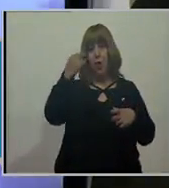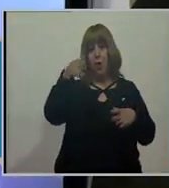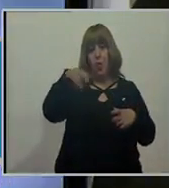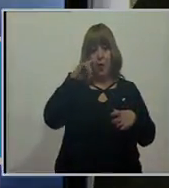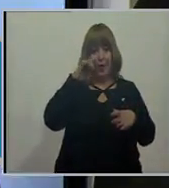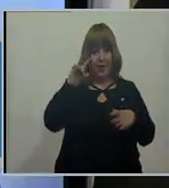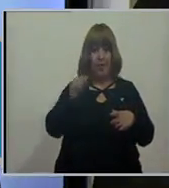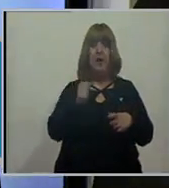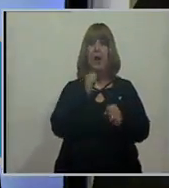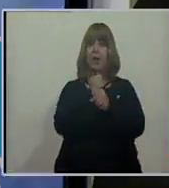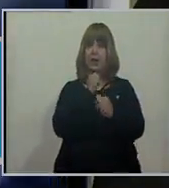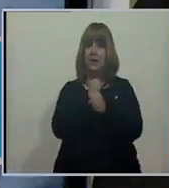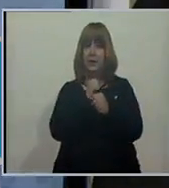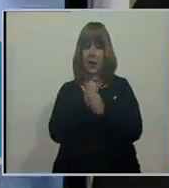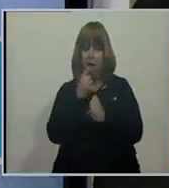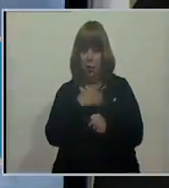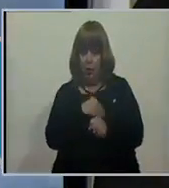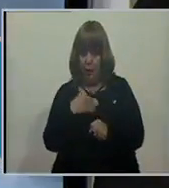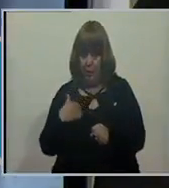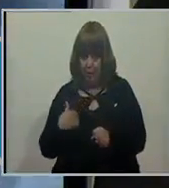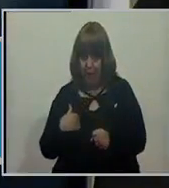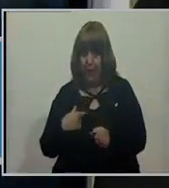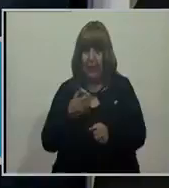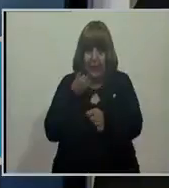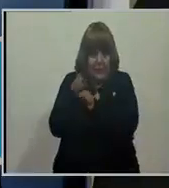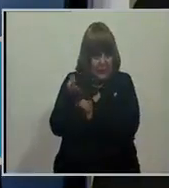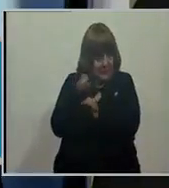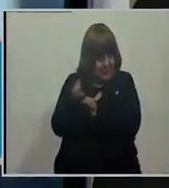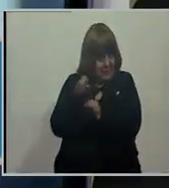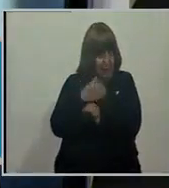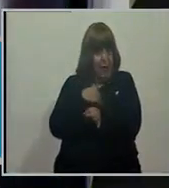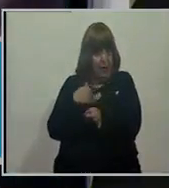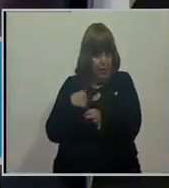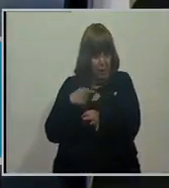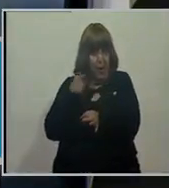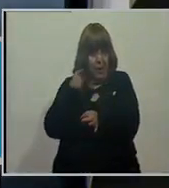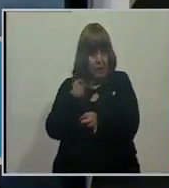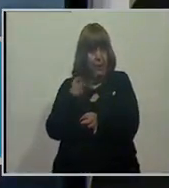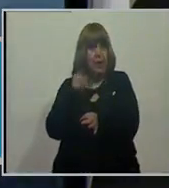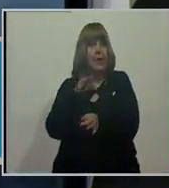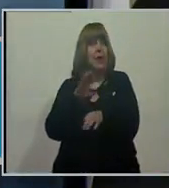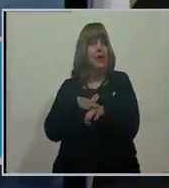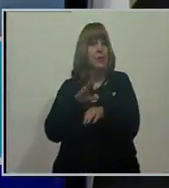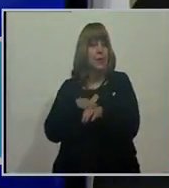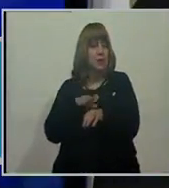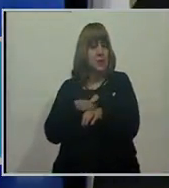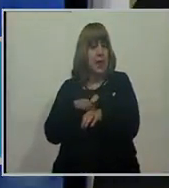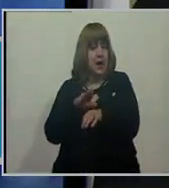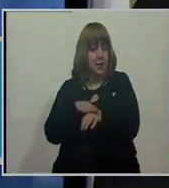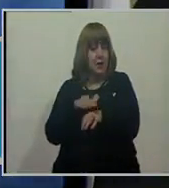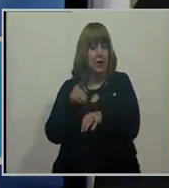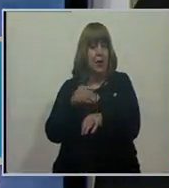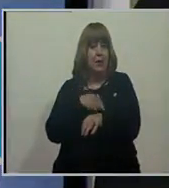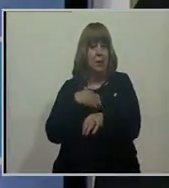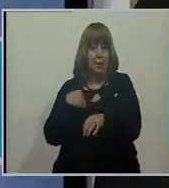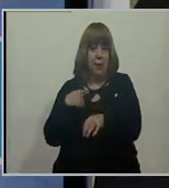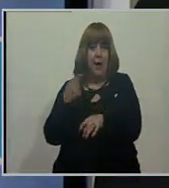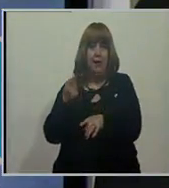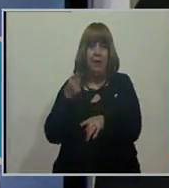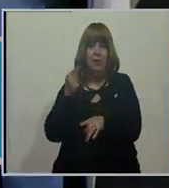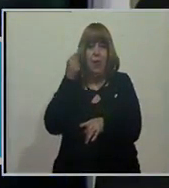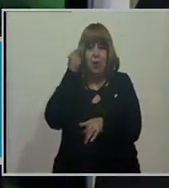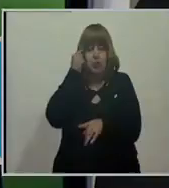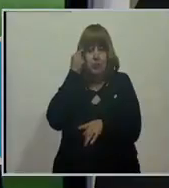las madres en esto de empoderarlas y que ellas tengan la posibilidad de descubrir sus